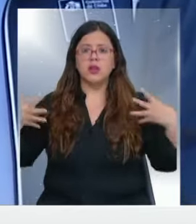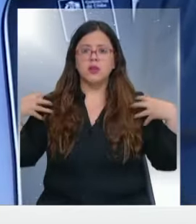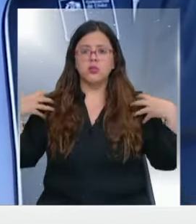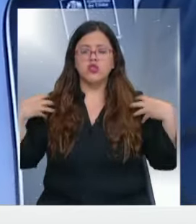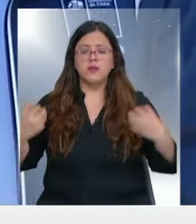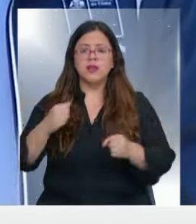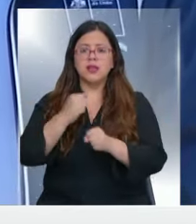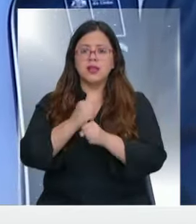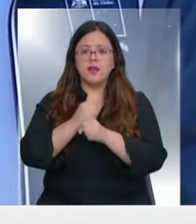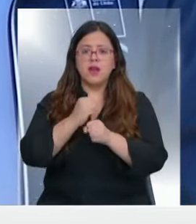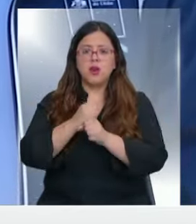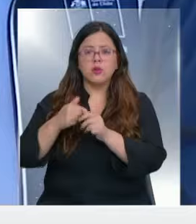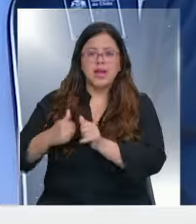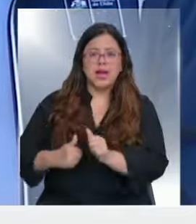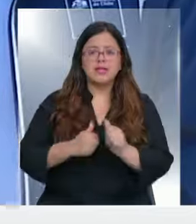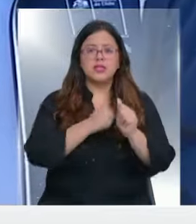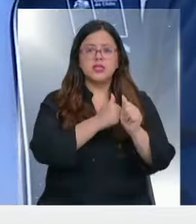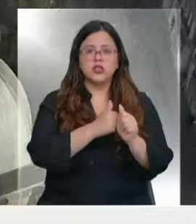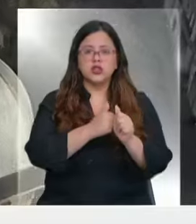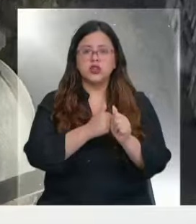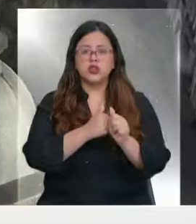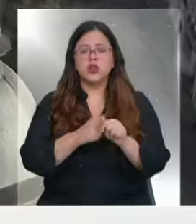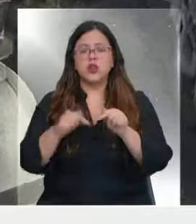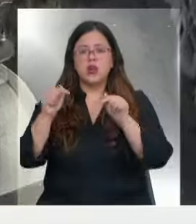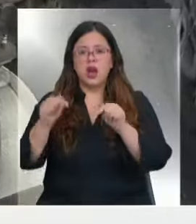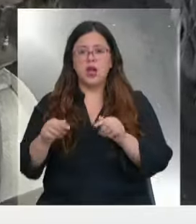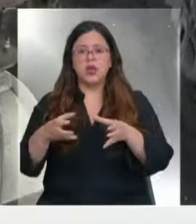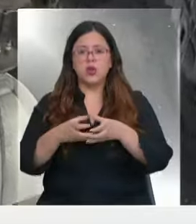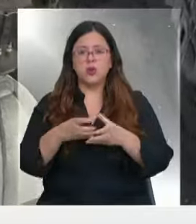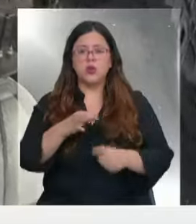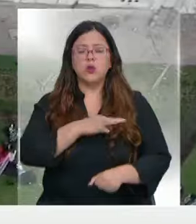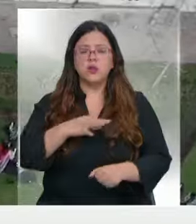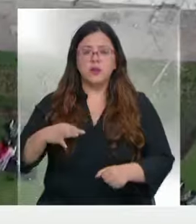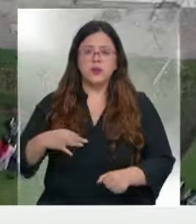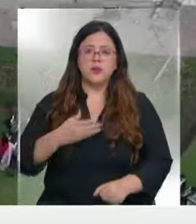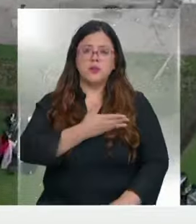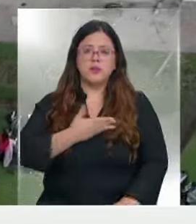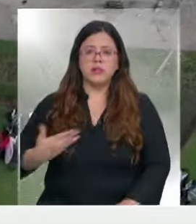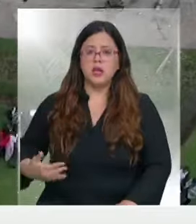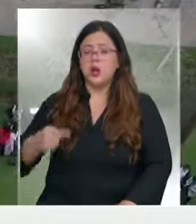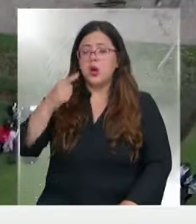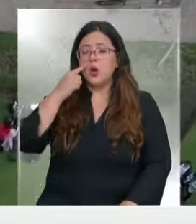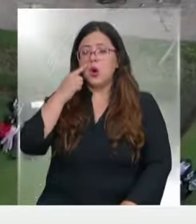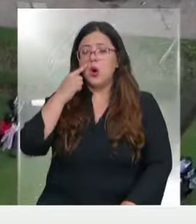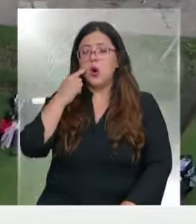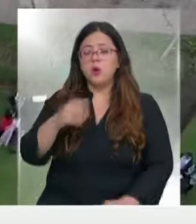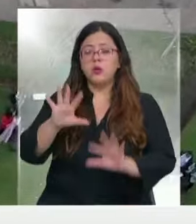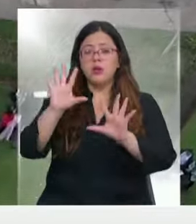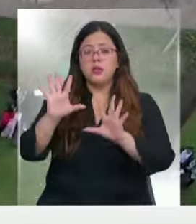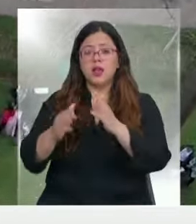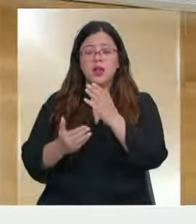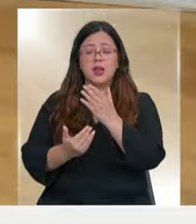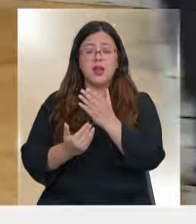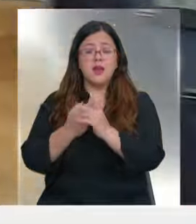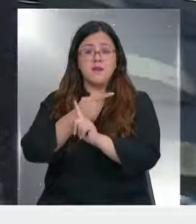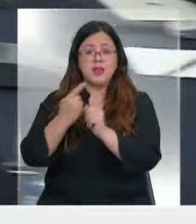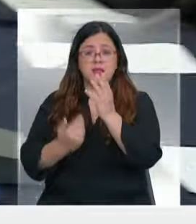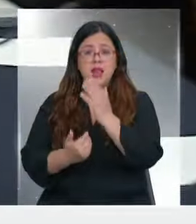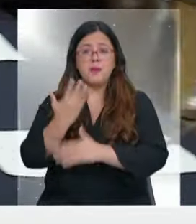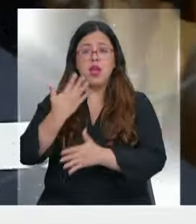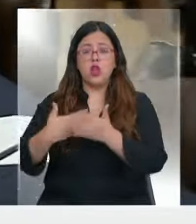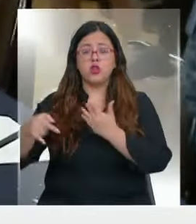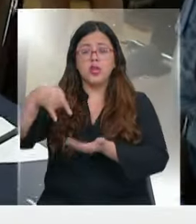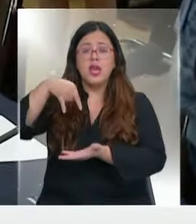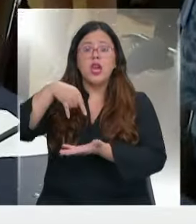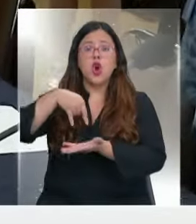su labor de asesores directos en el gabinete presidencial. Lunes 2 de diciembre, 10:30 a.m, sede ex Congreso de